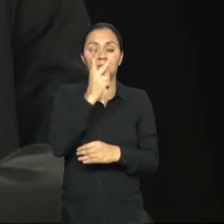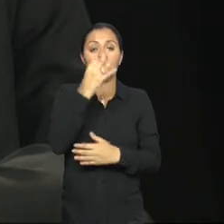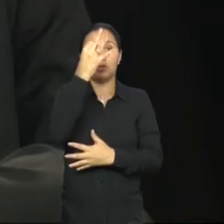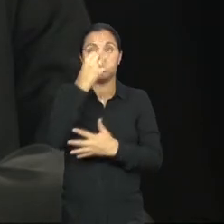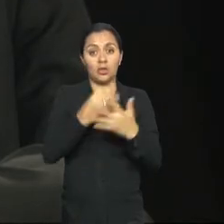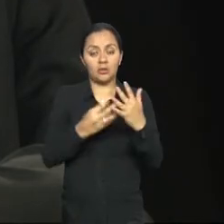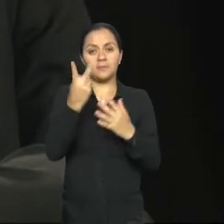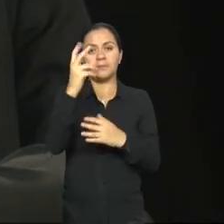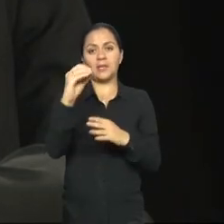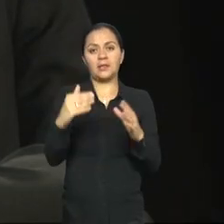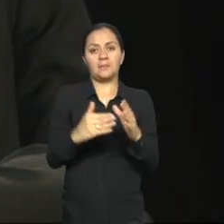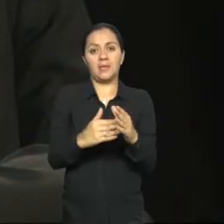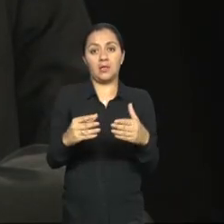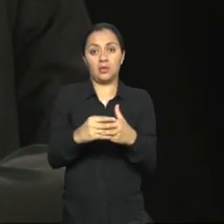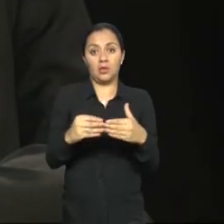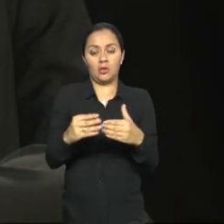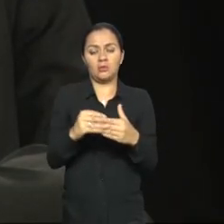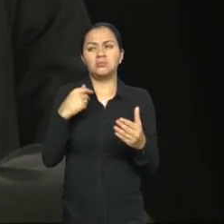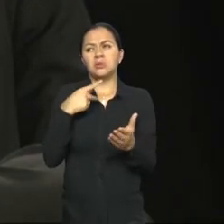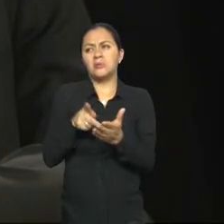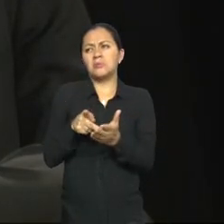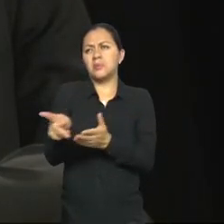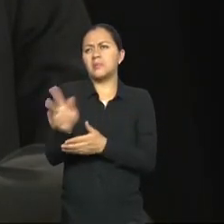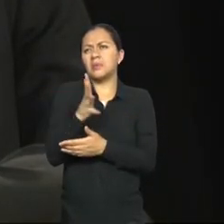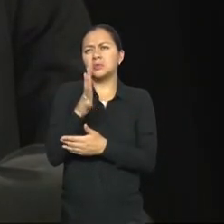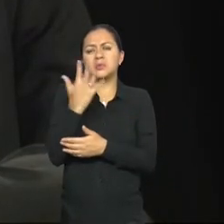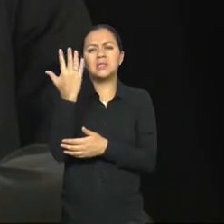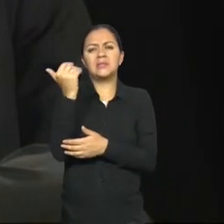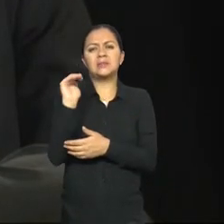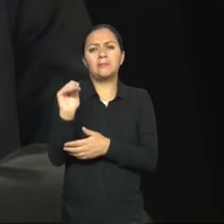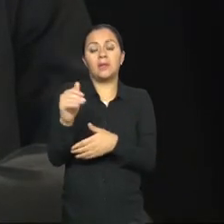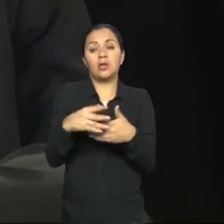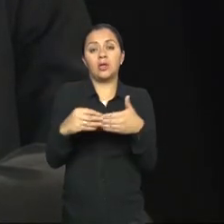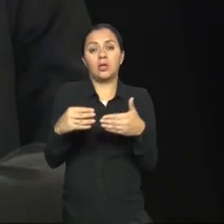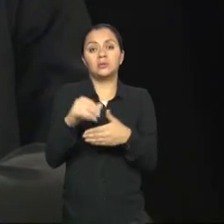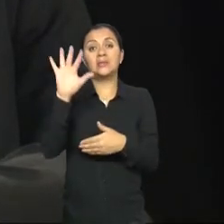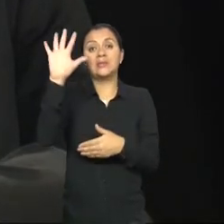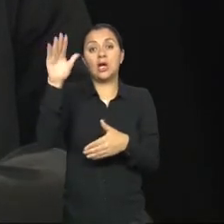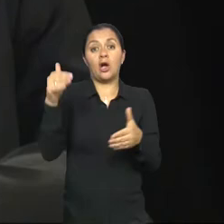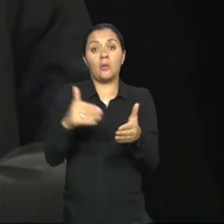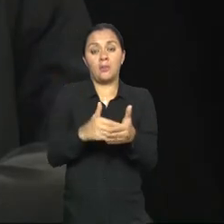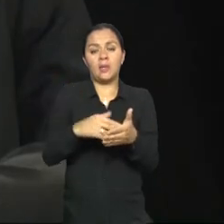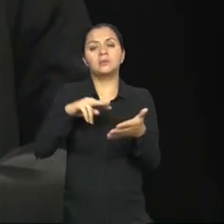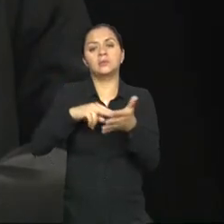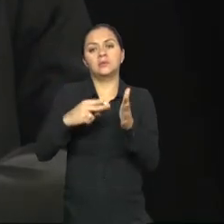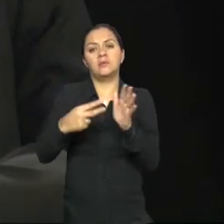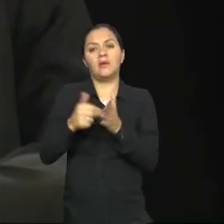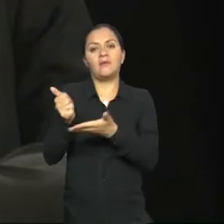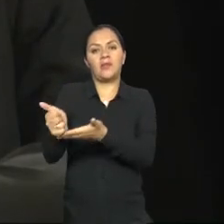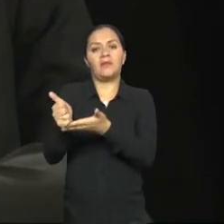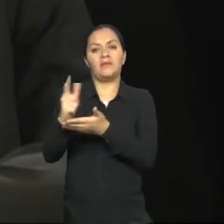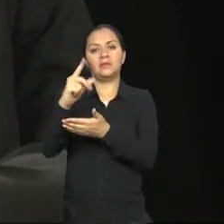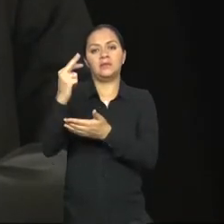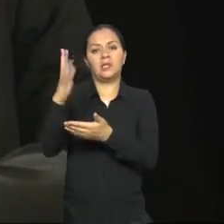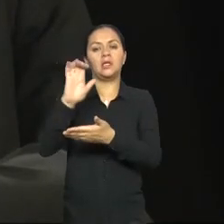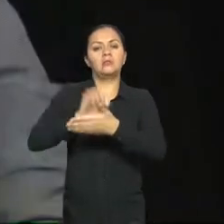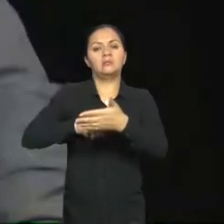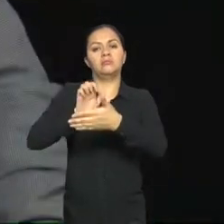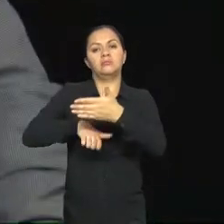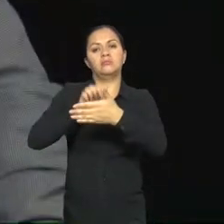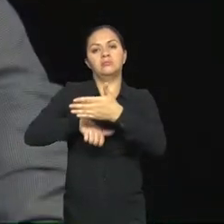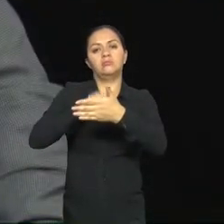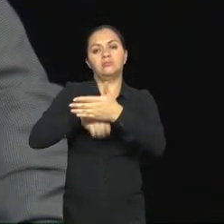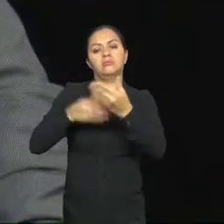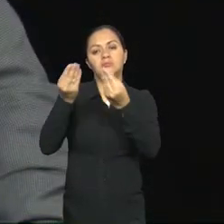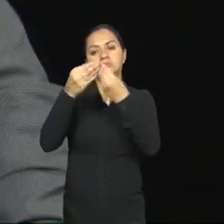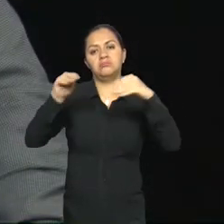$20,000, uh-huh, y tengo que pagar apenas $15,000 o $5,000, son un crédito tributario. ¿Eso significaría que puedo aplicarle el impuesto a la